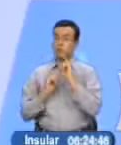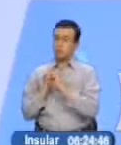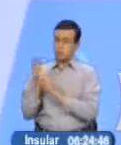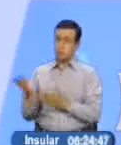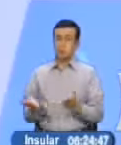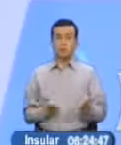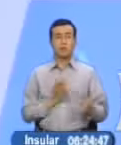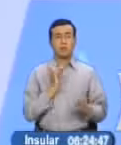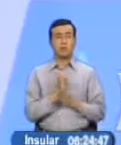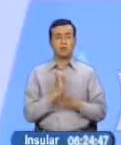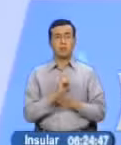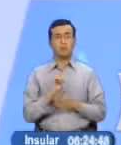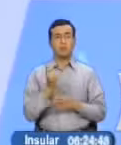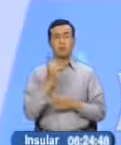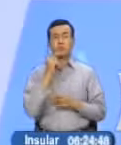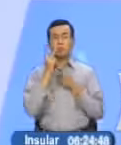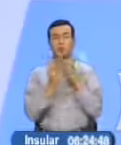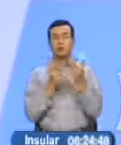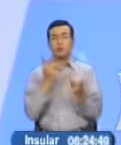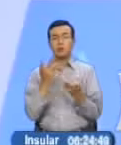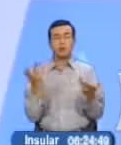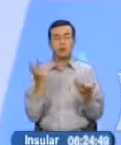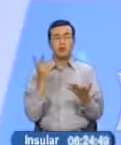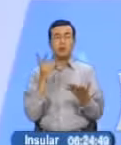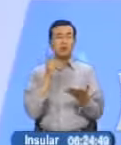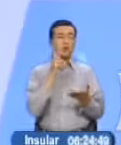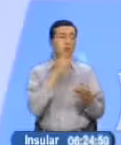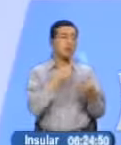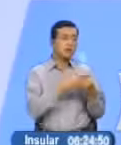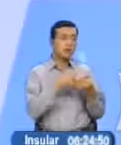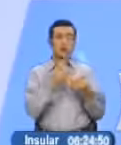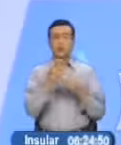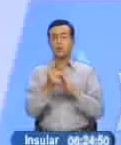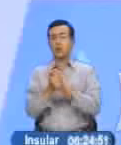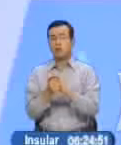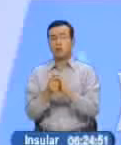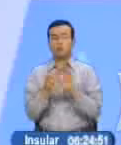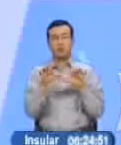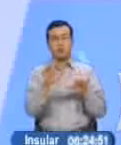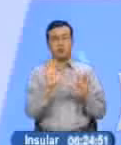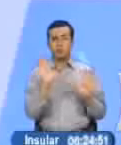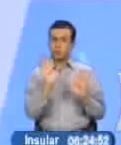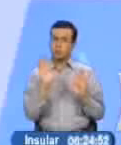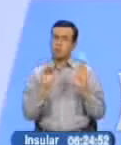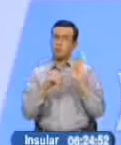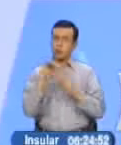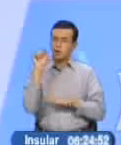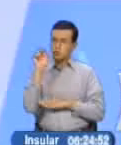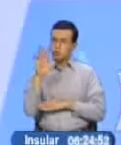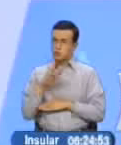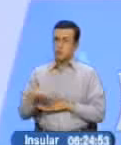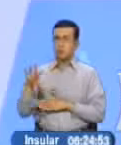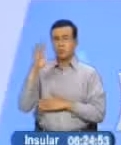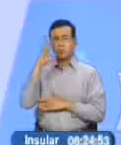al Ecuador. Pero no solamente para visitar estas ciudades capitales, sino también este sur, este encantador sur que llama al